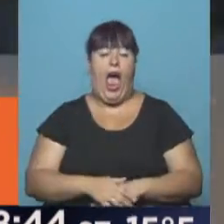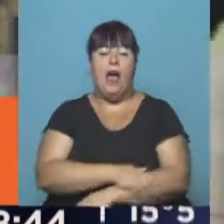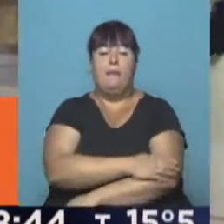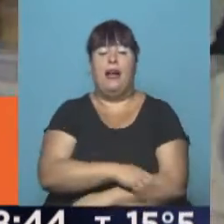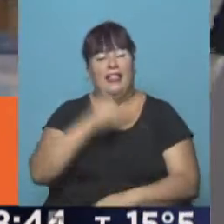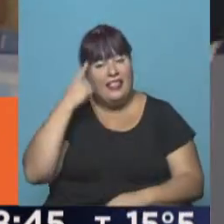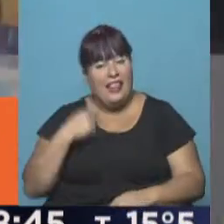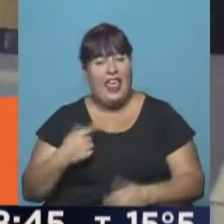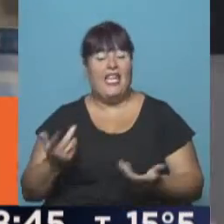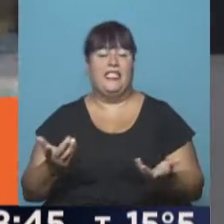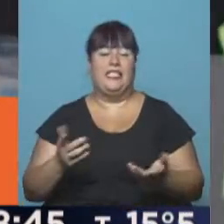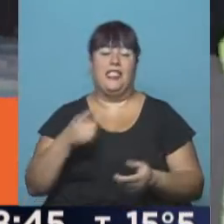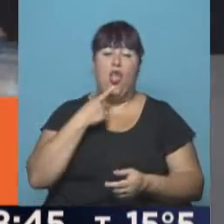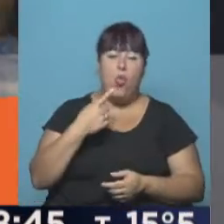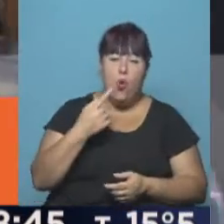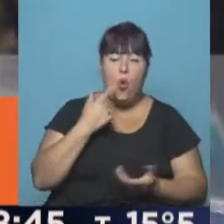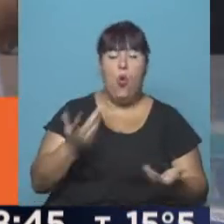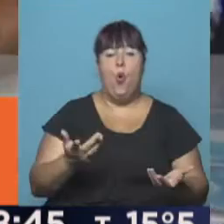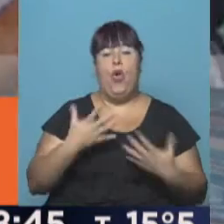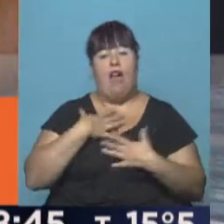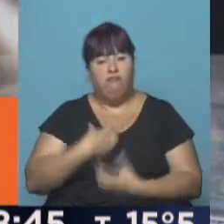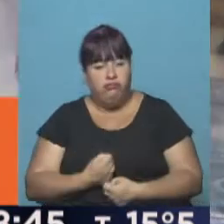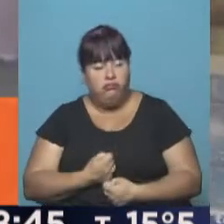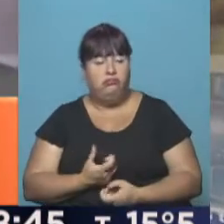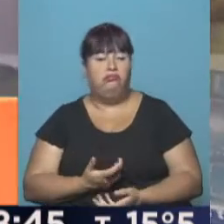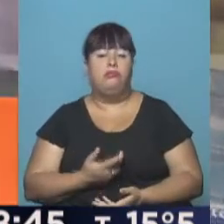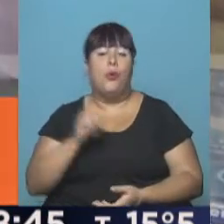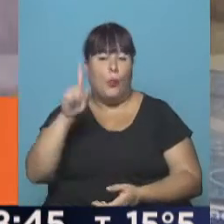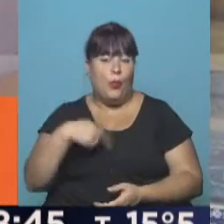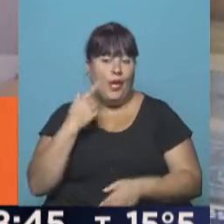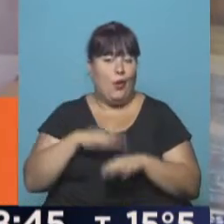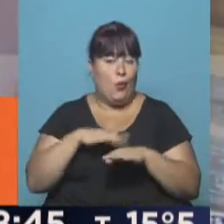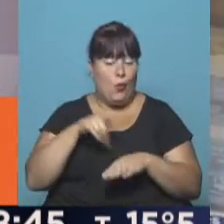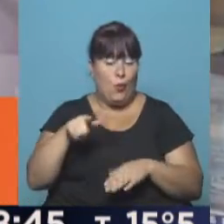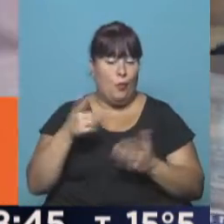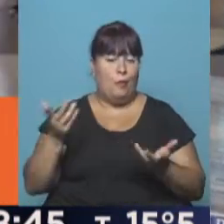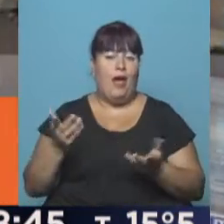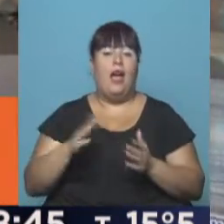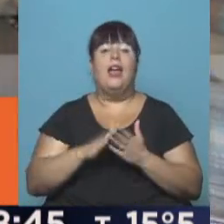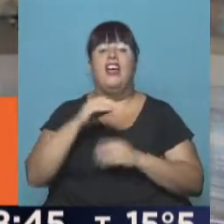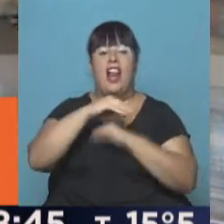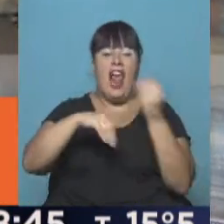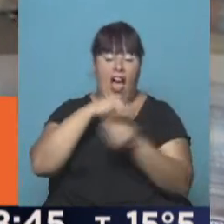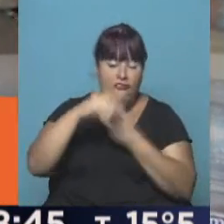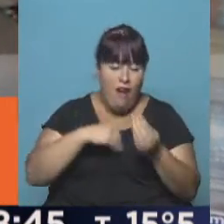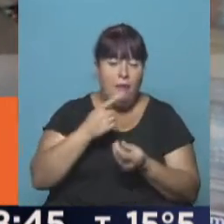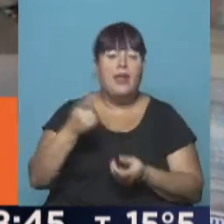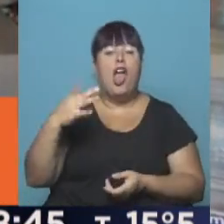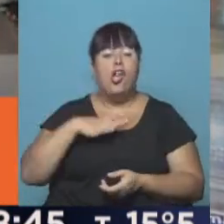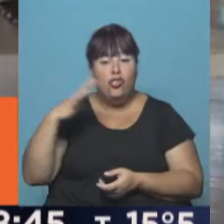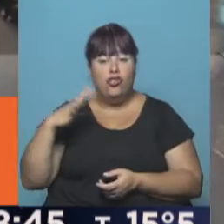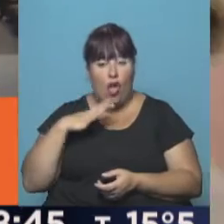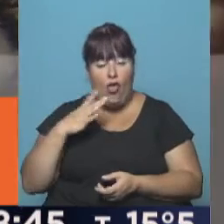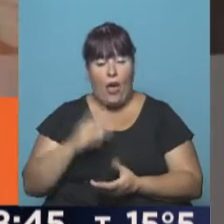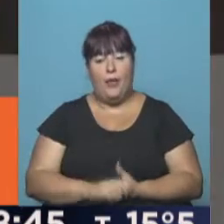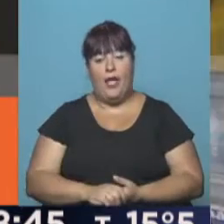las tristezas, las dudas, la angustia que generó todo esto entre los familiares que todavía,